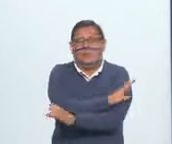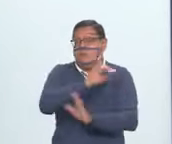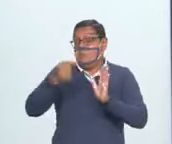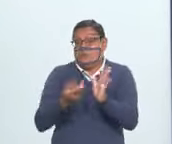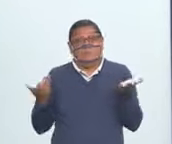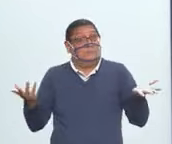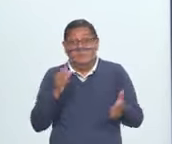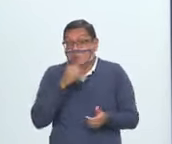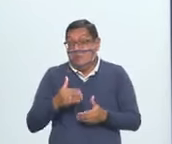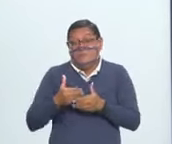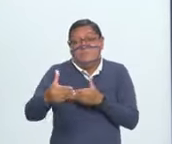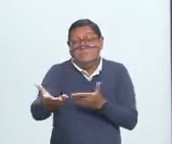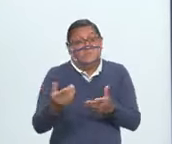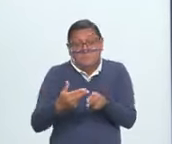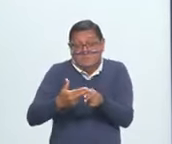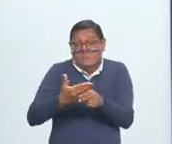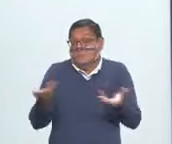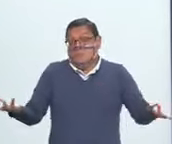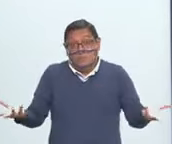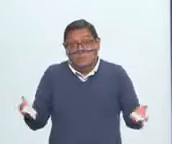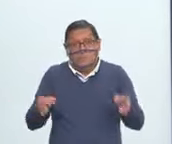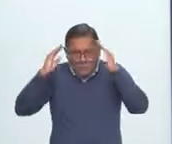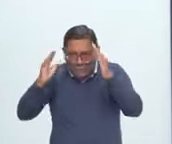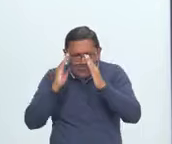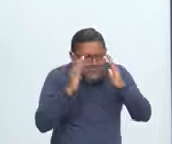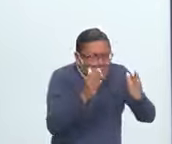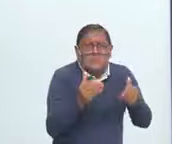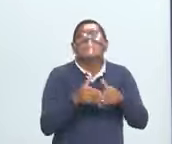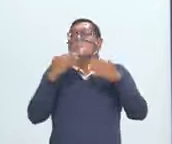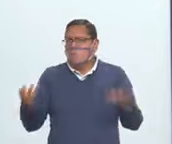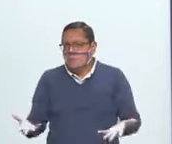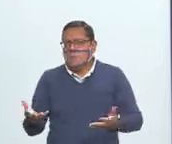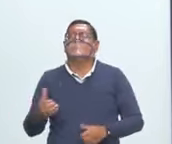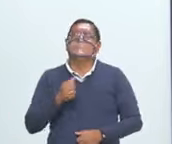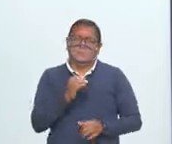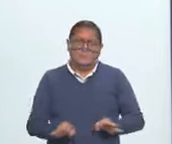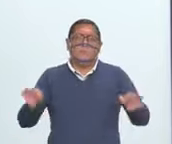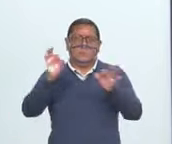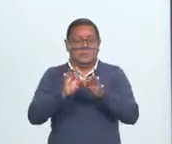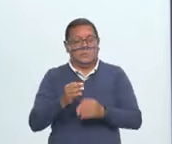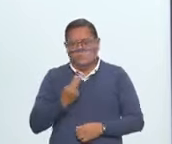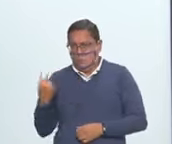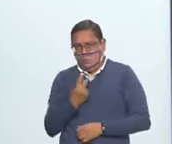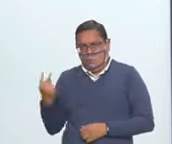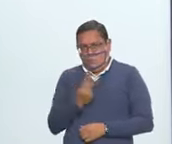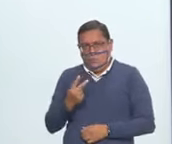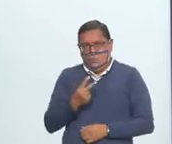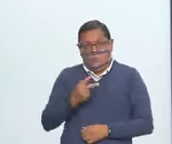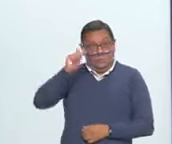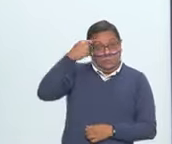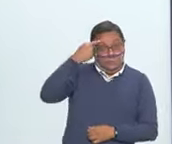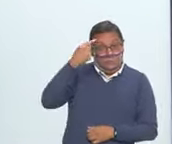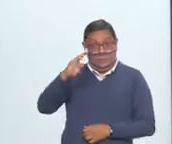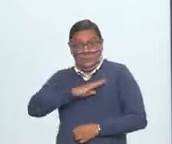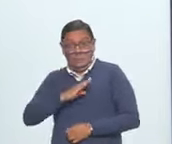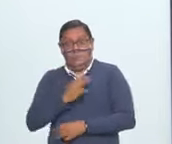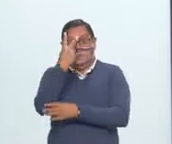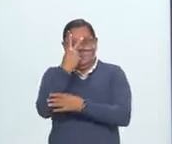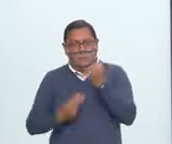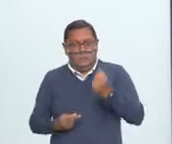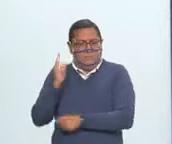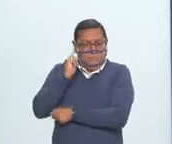disponibles para poder atender a los pacientes con coronavirus. Por eso tomamos la determinación de seguir con el toque